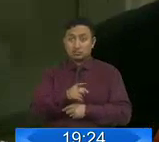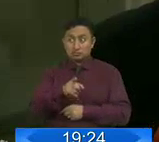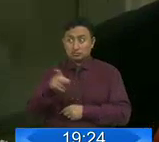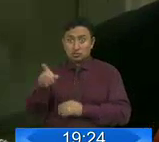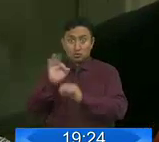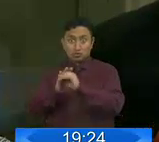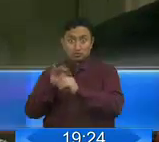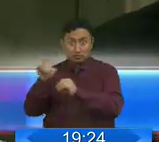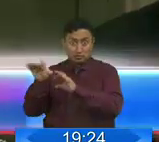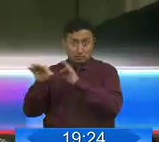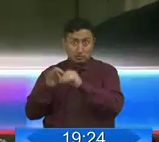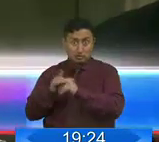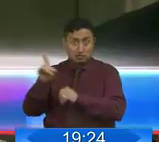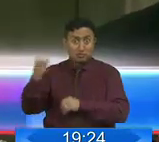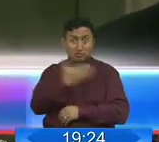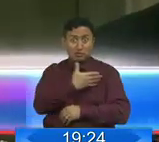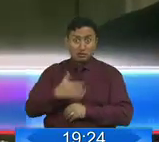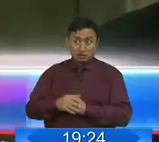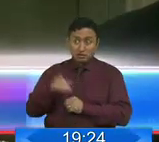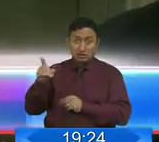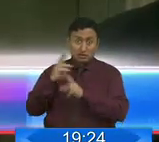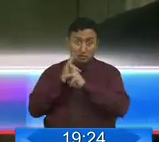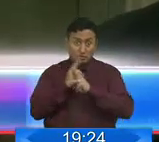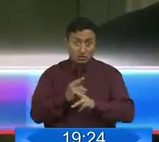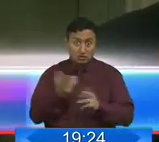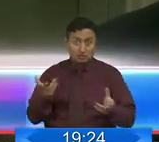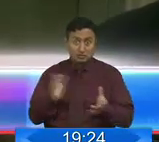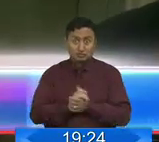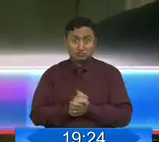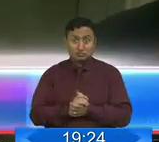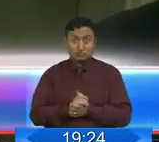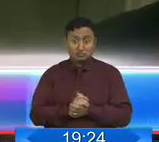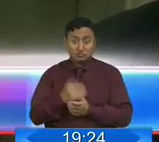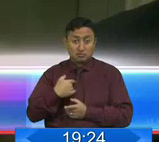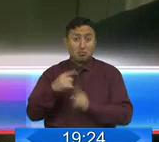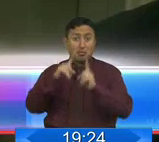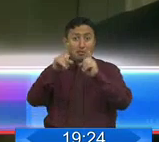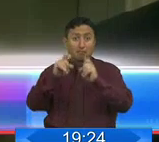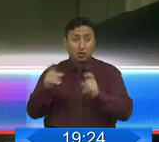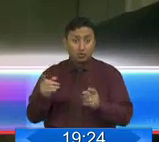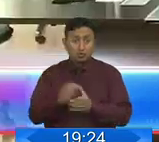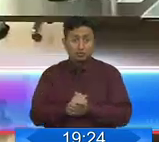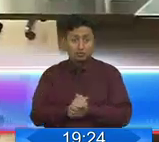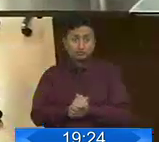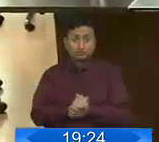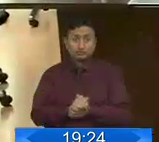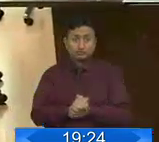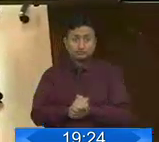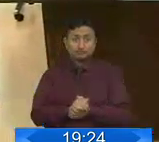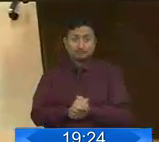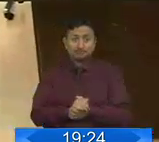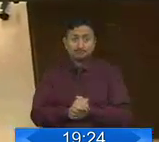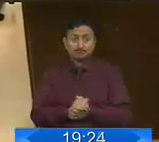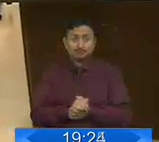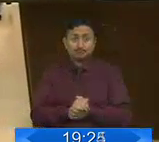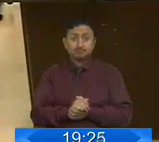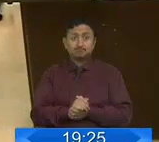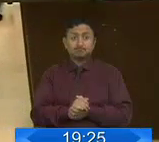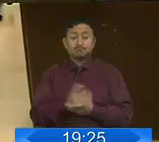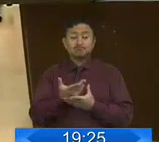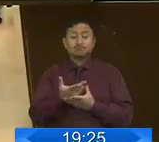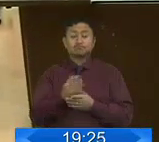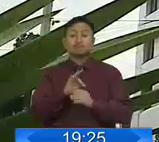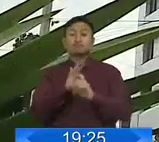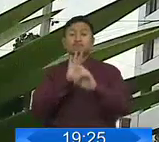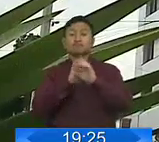y a su presidente en este caso contestar de acuerdo a lo que usted me está preguntando. Resaltó el trabajo del Consejo de Participación,